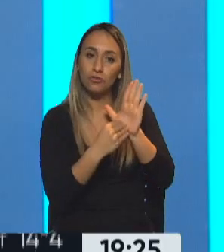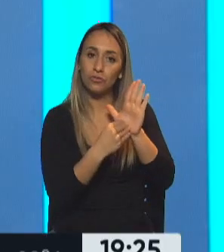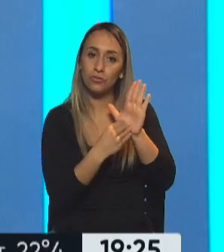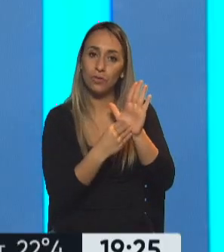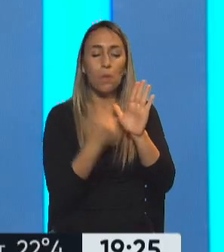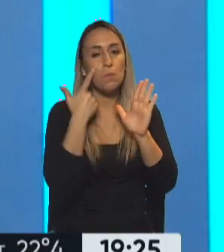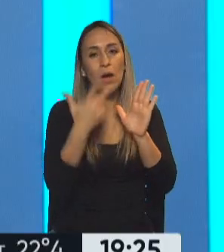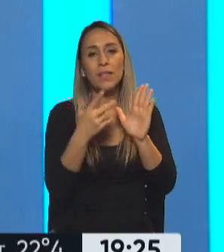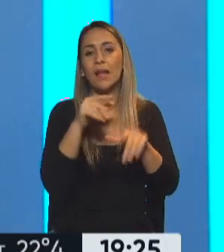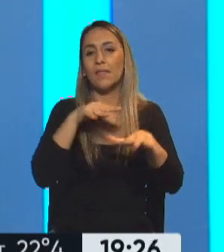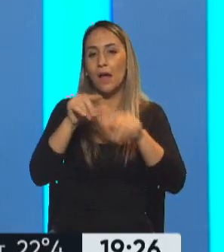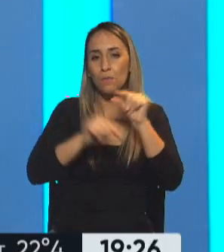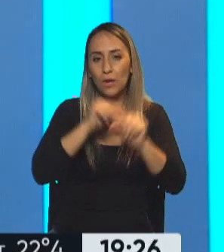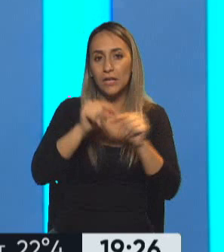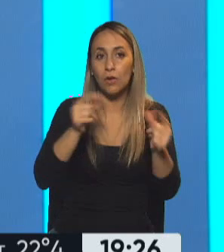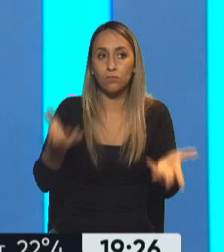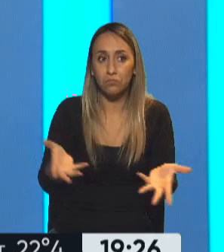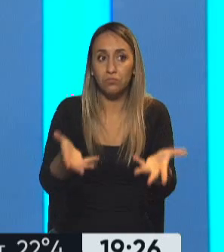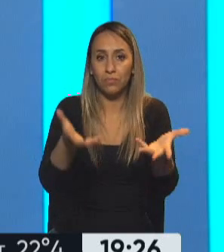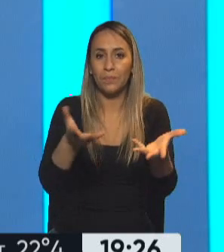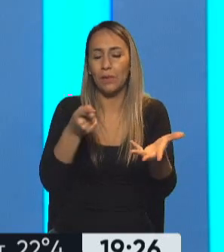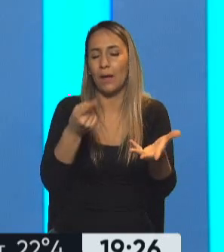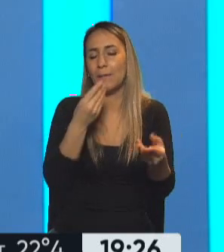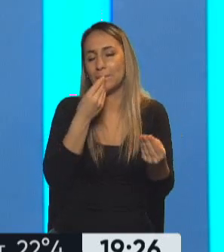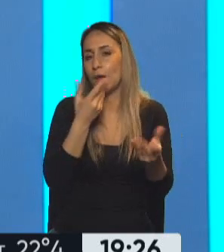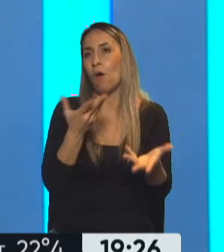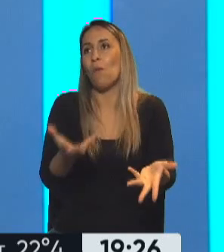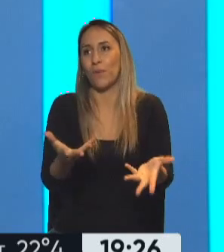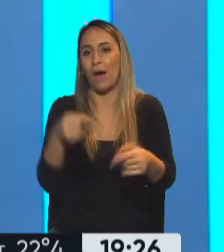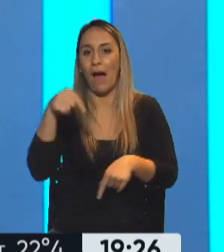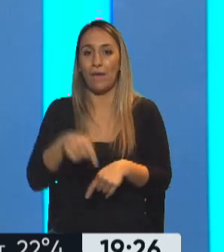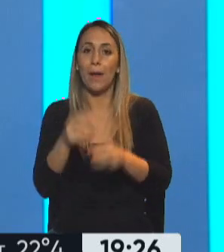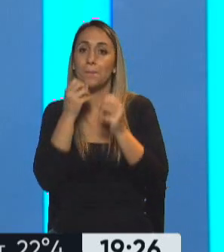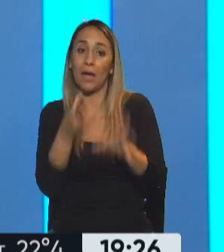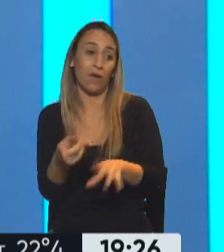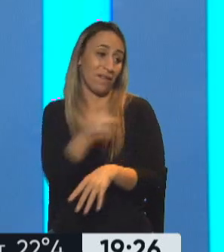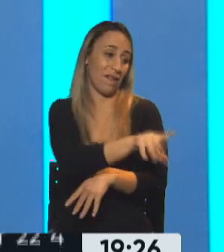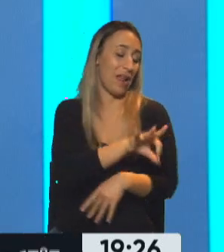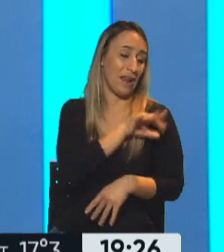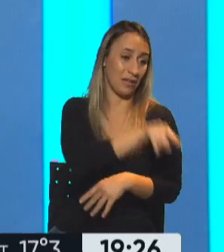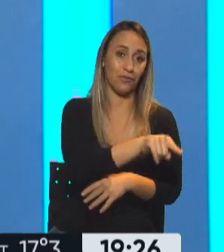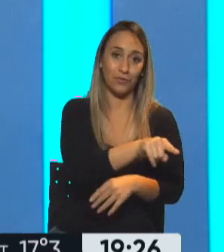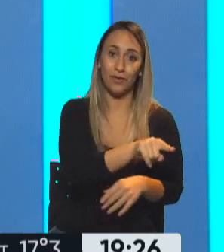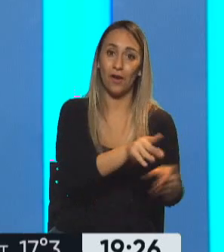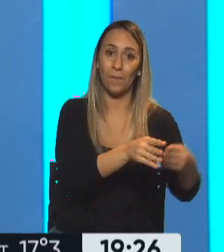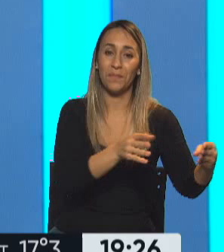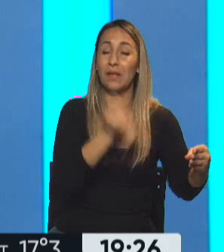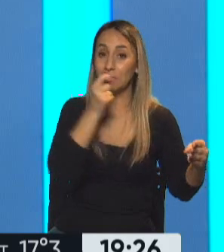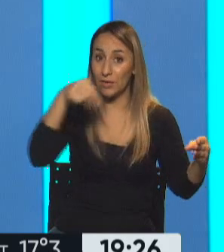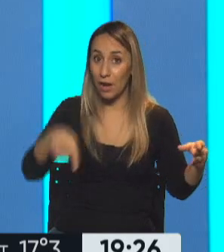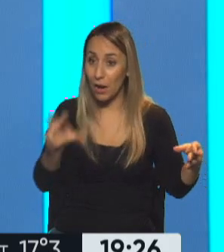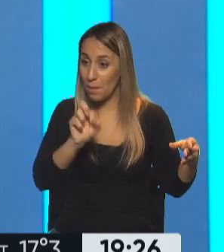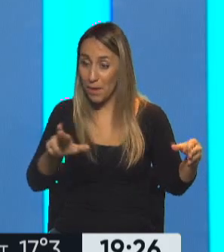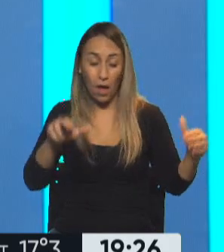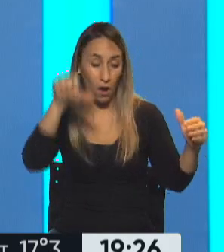una recuperación, era previsible que sean mejores que el claro. peor momento económico sí. del año. Digamos, si estuviésemos peor, digamos, que lo que fue